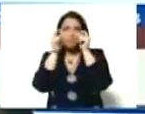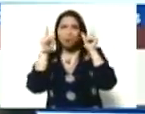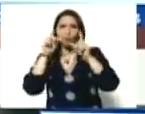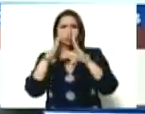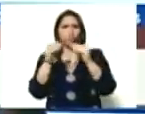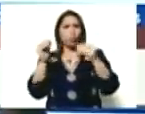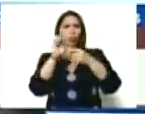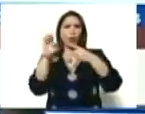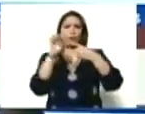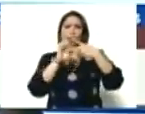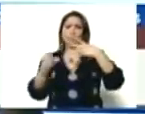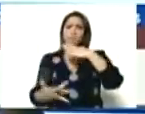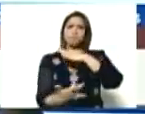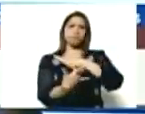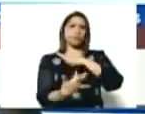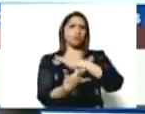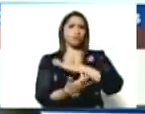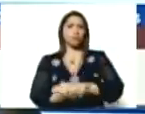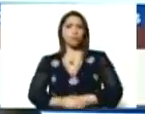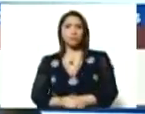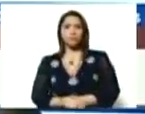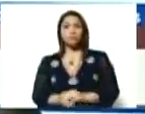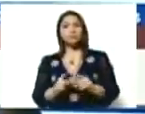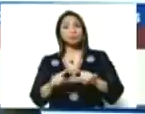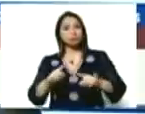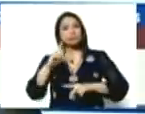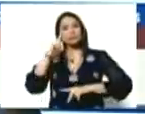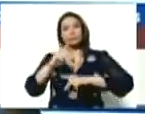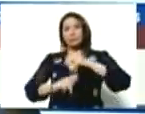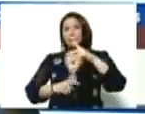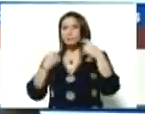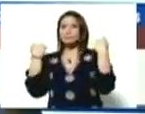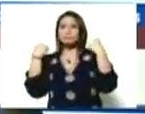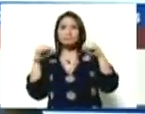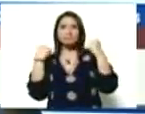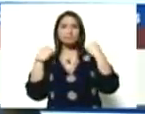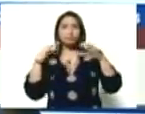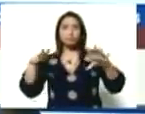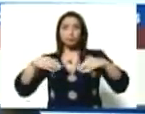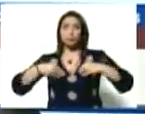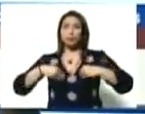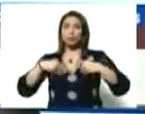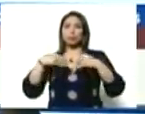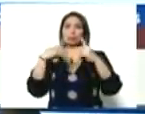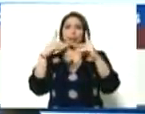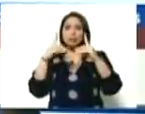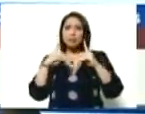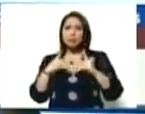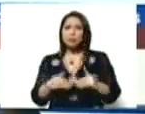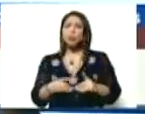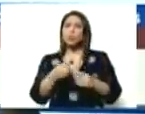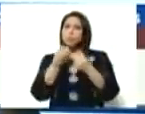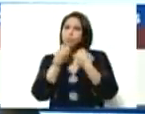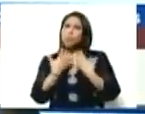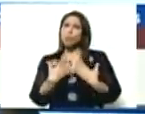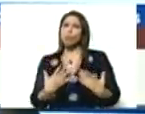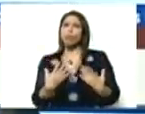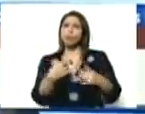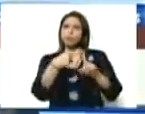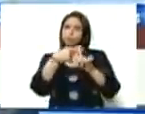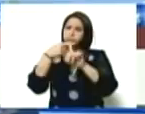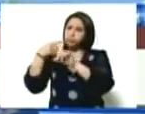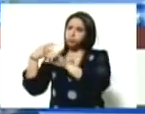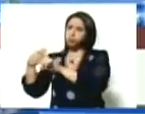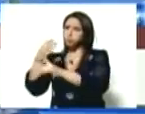elementos técnicos para planificar la toma de decisiones de manera asertiva para enfrentar